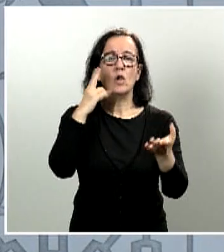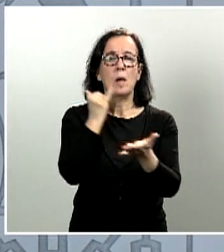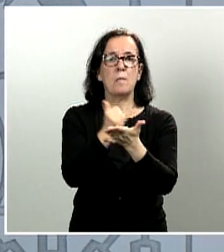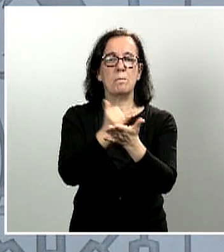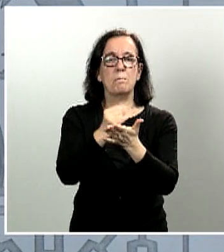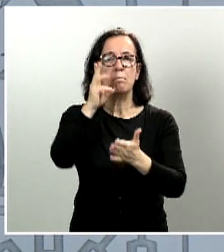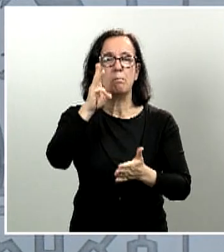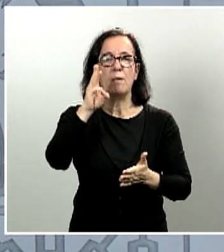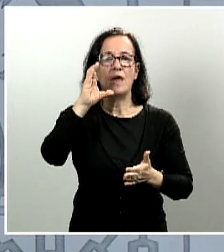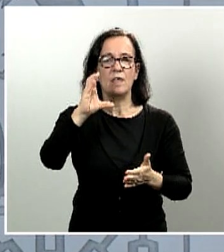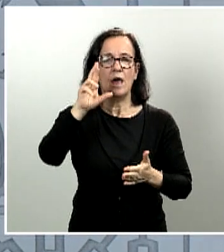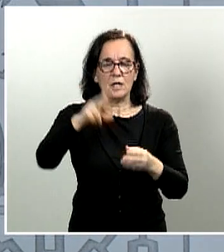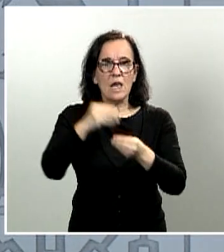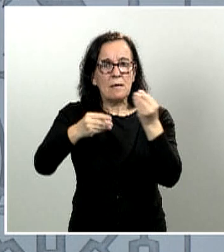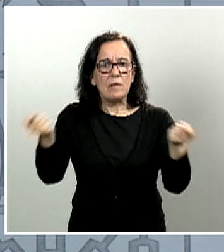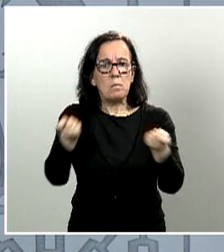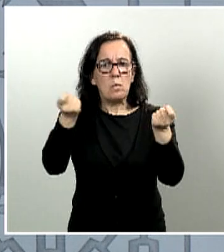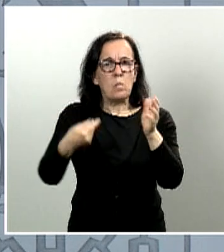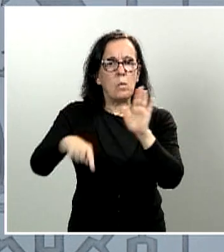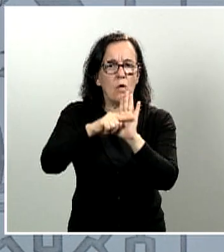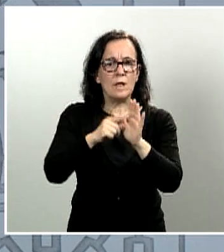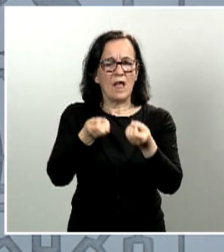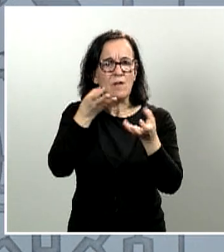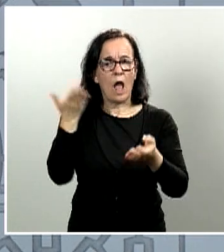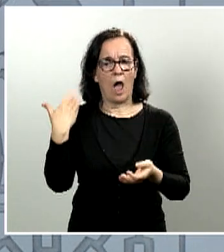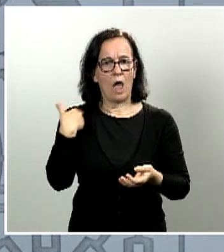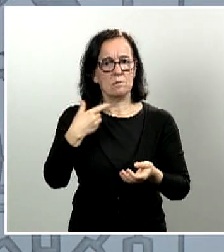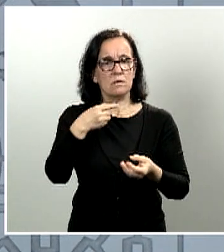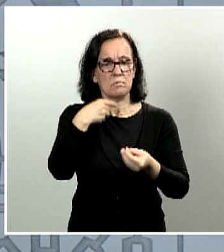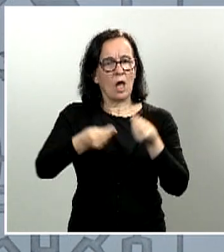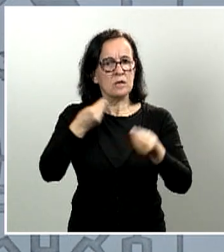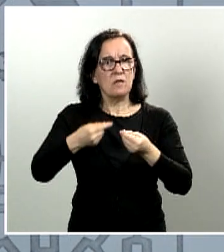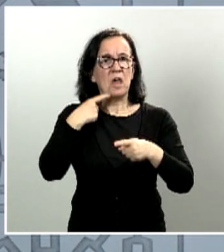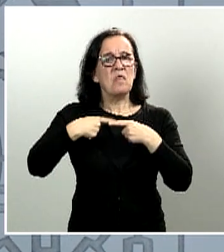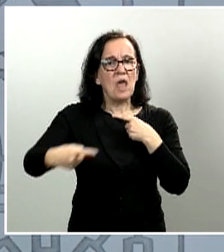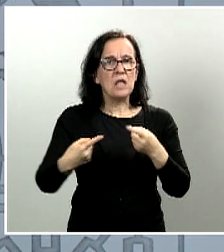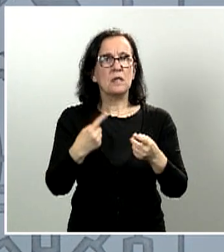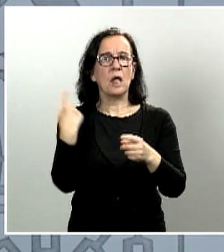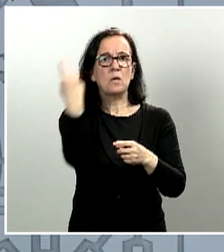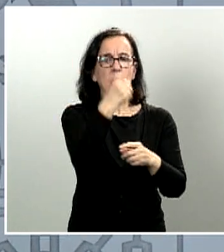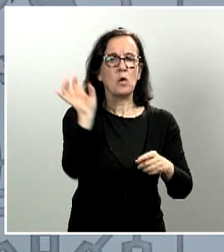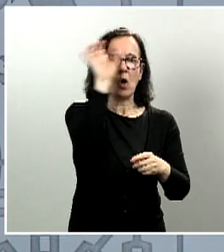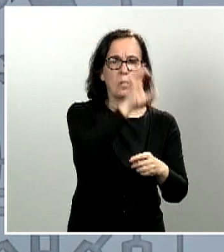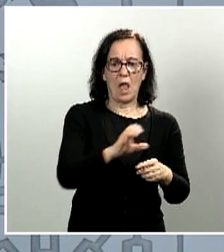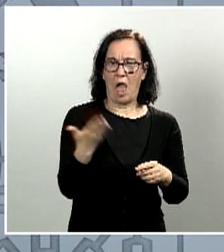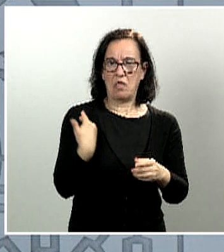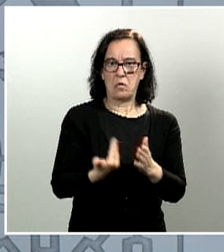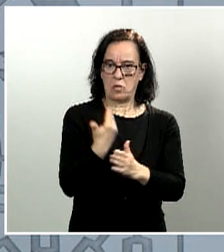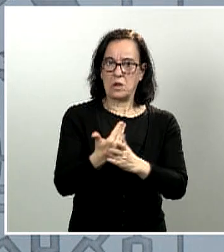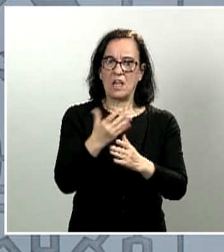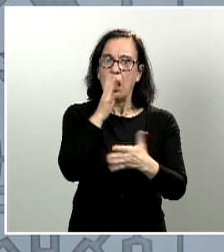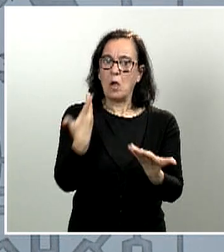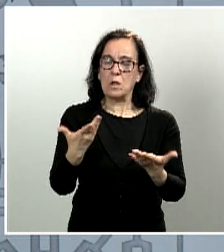¿Se va a hacer pública esa información que se facilitaba teóricamente diaria y por comunidades hasta hace unos días?